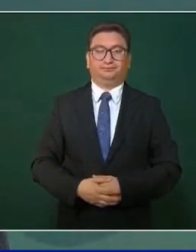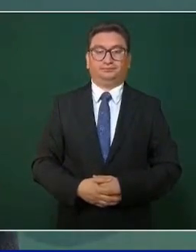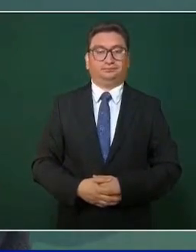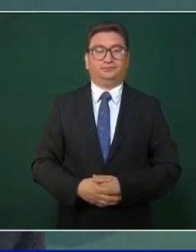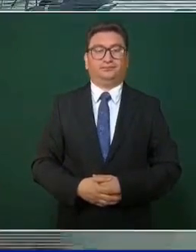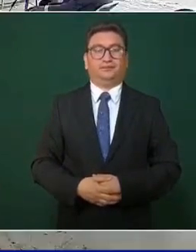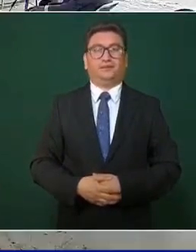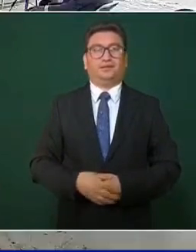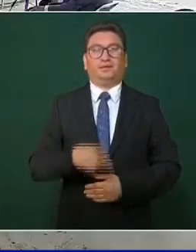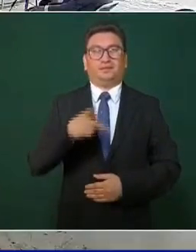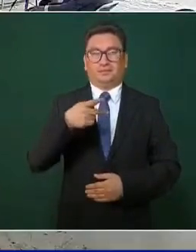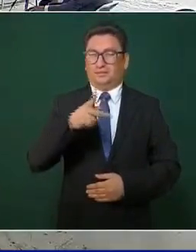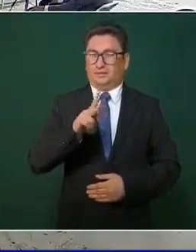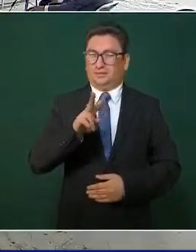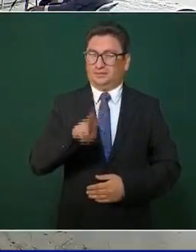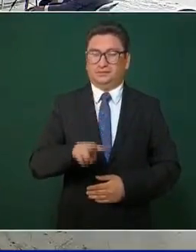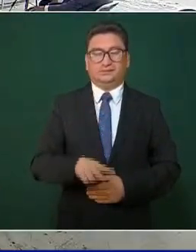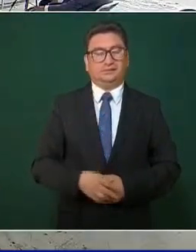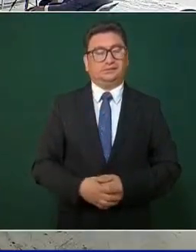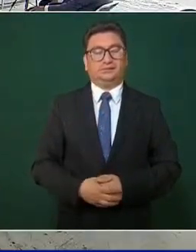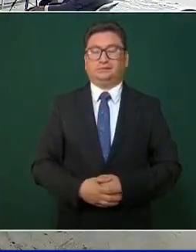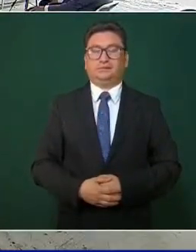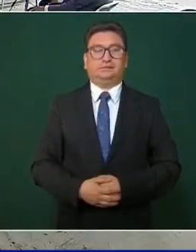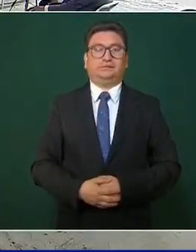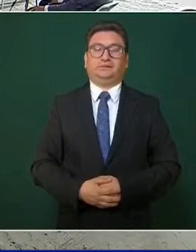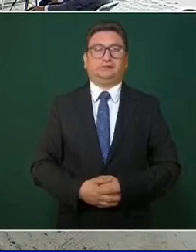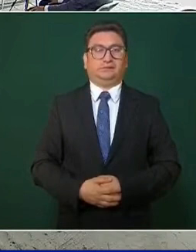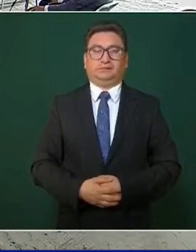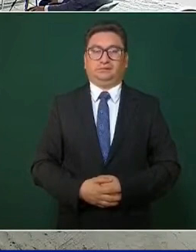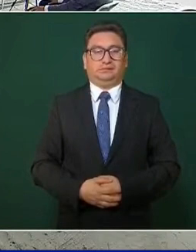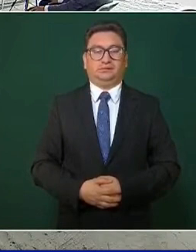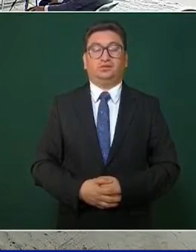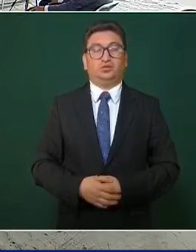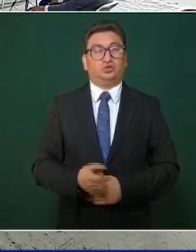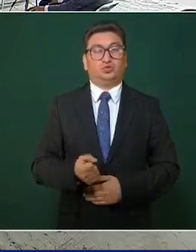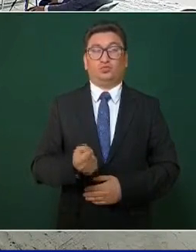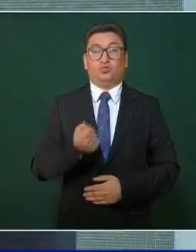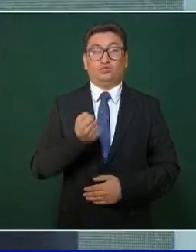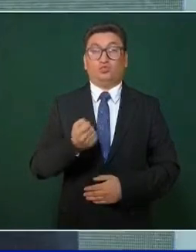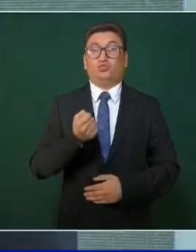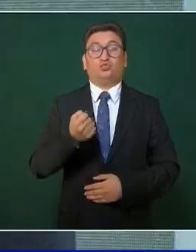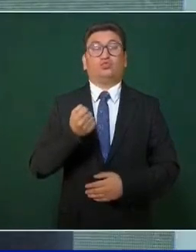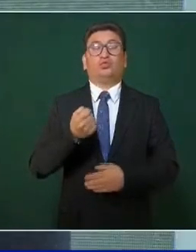Pero qué fuerza tan extraordinaria